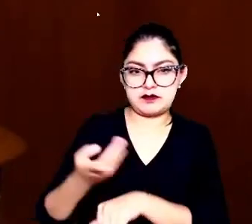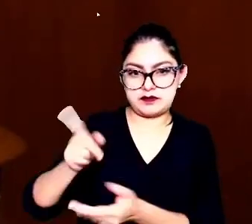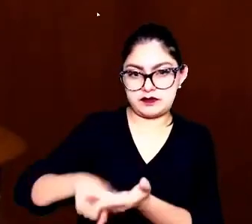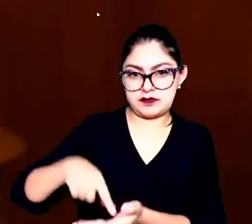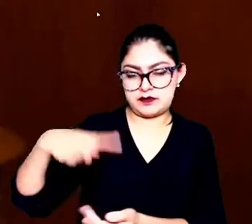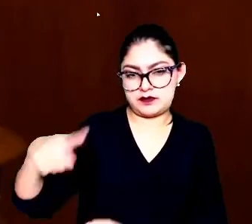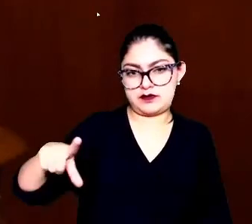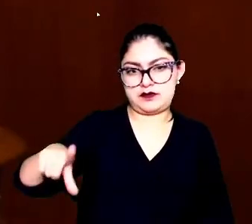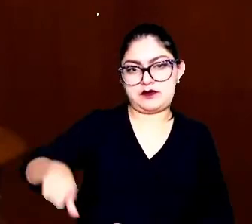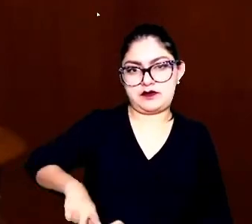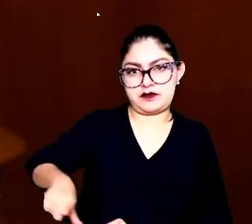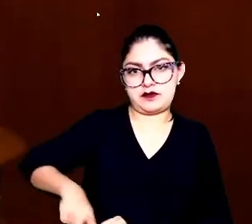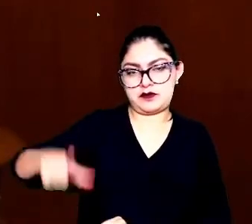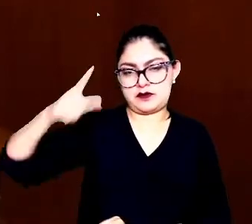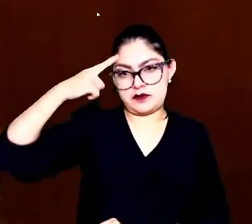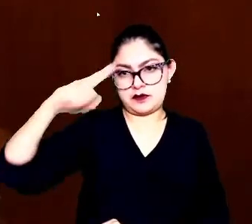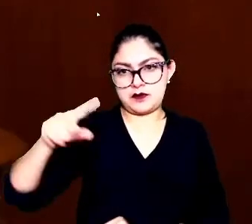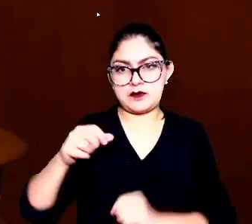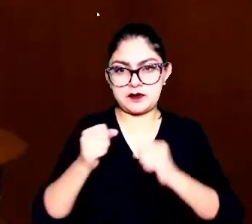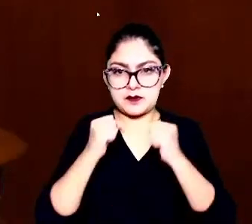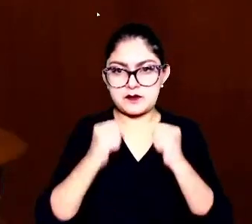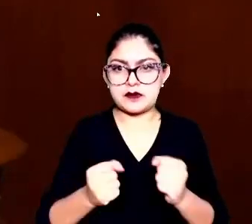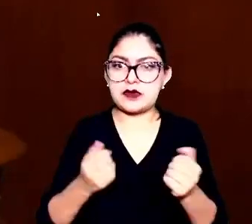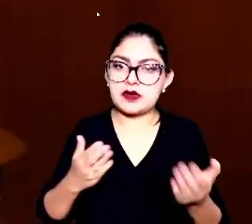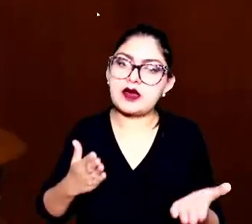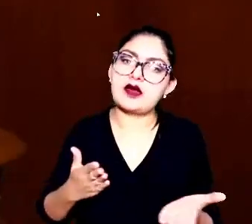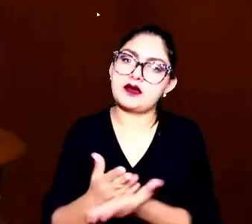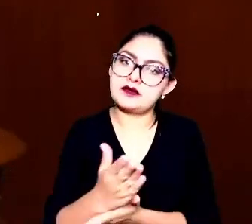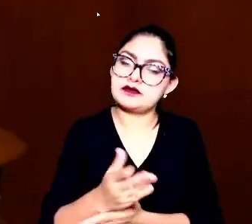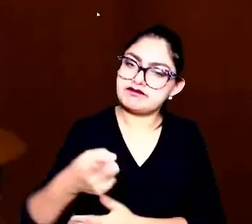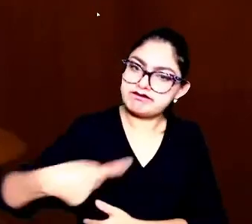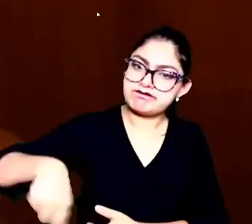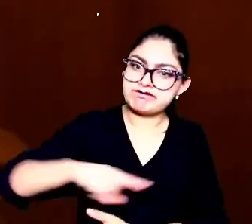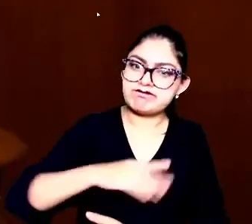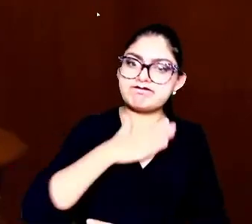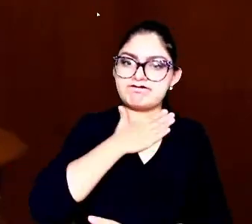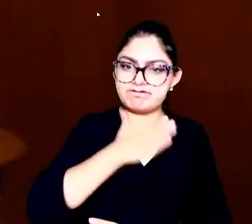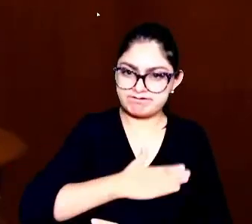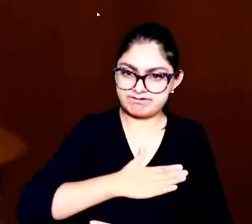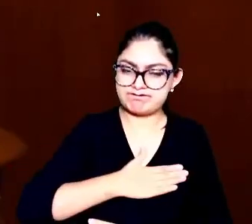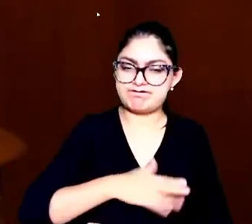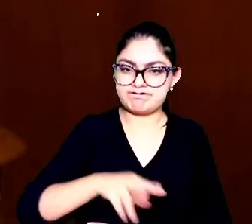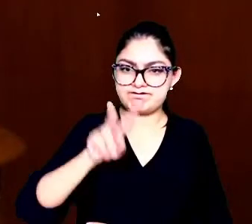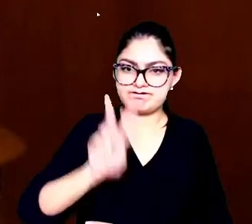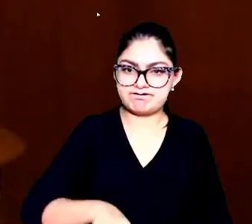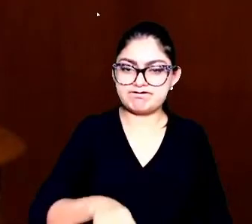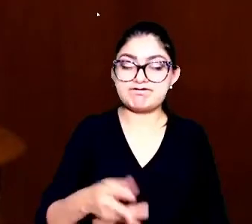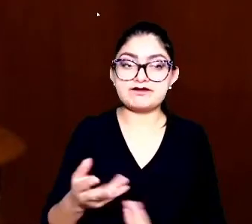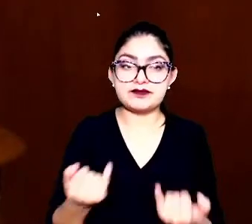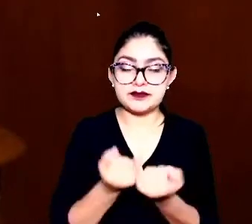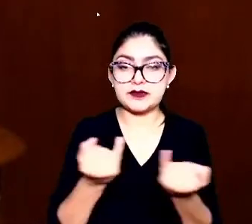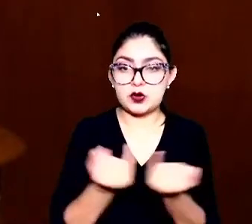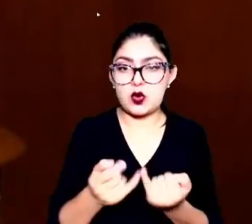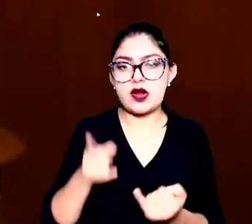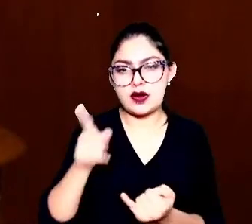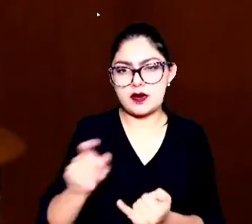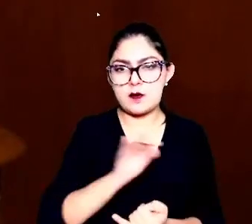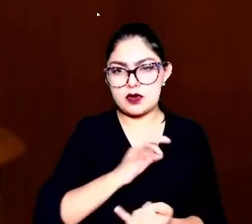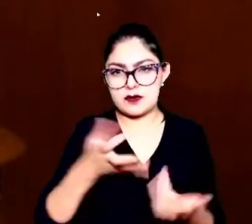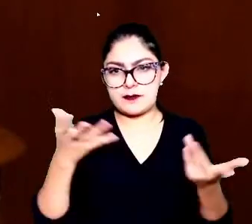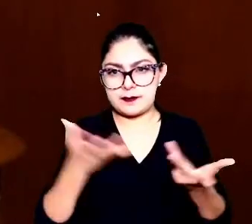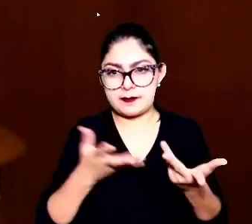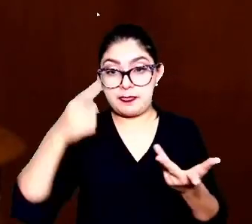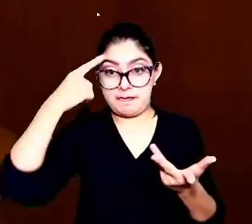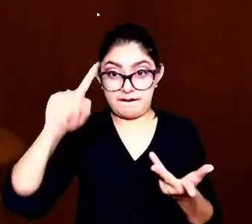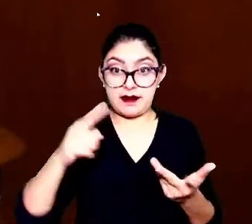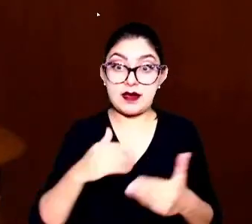garantizar un acceso libre a la justicia al tiempo que propicia las condiciones necesarias para que en el proceso